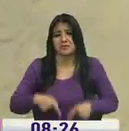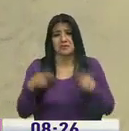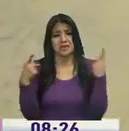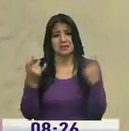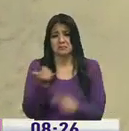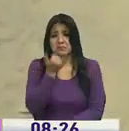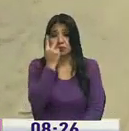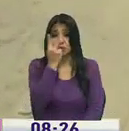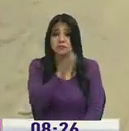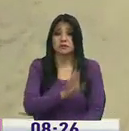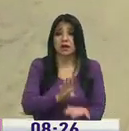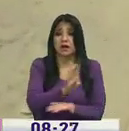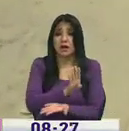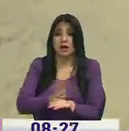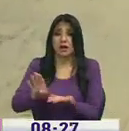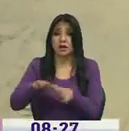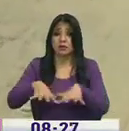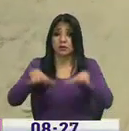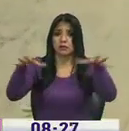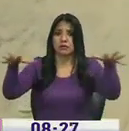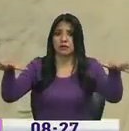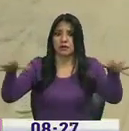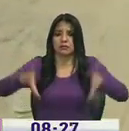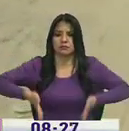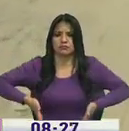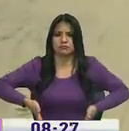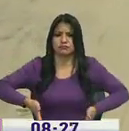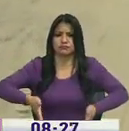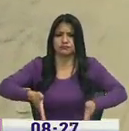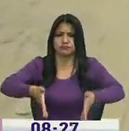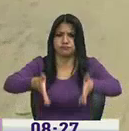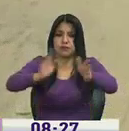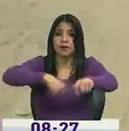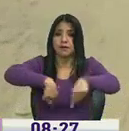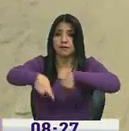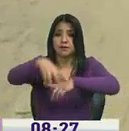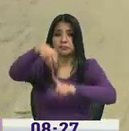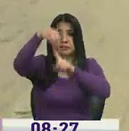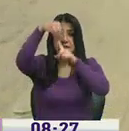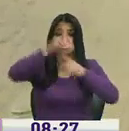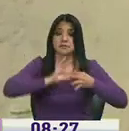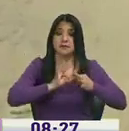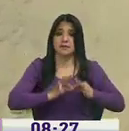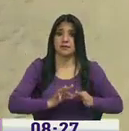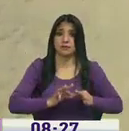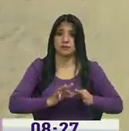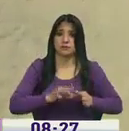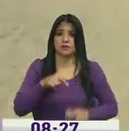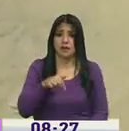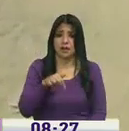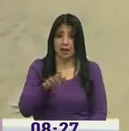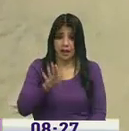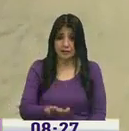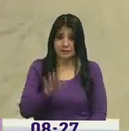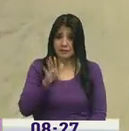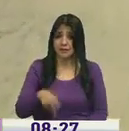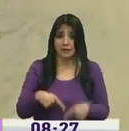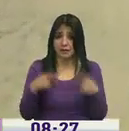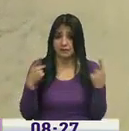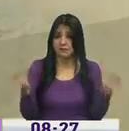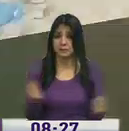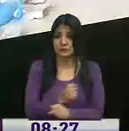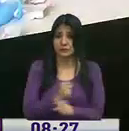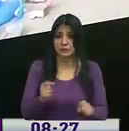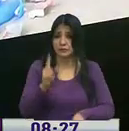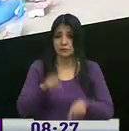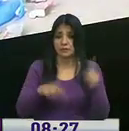dos barrios bastante largos, la calle conecta con las vías principales de Calderón. Todo el tiempo caminar así es complicado, ¿no? Y